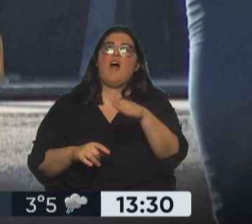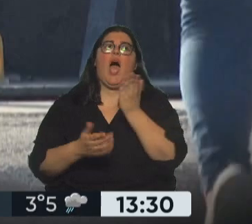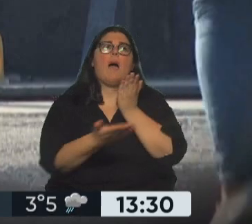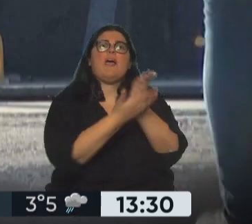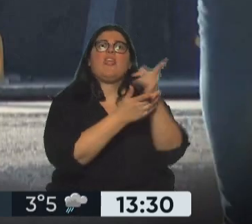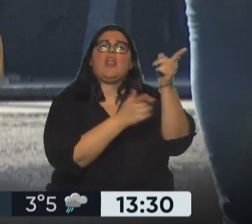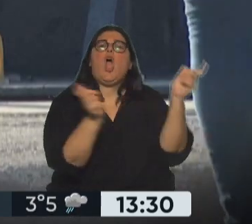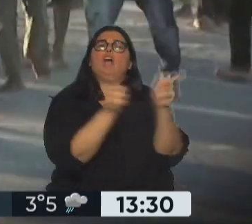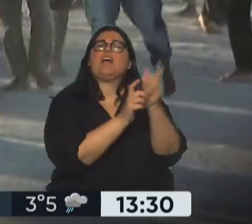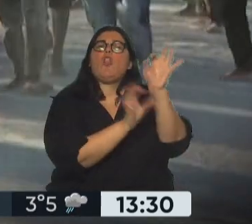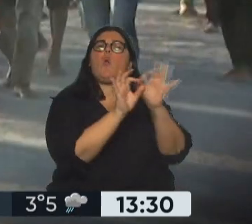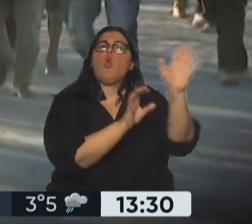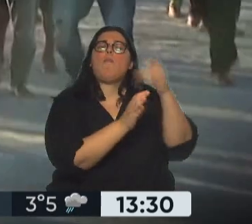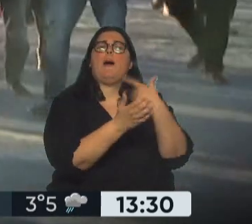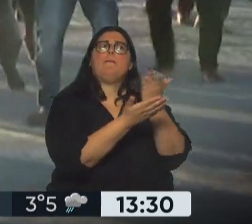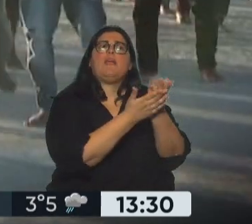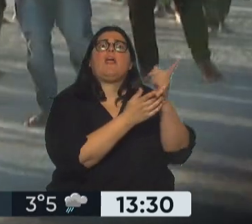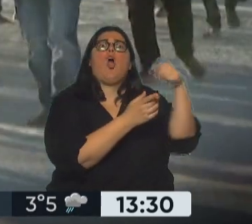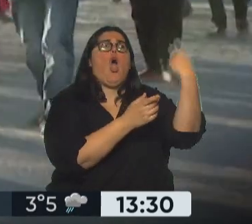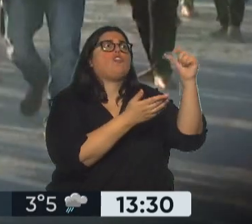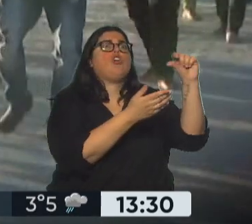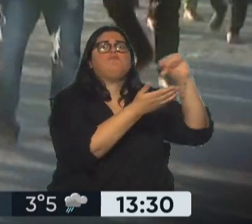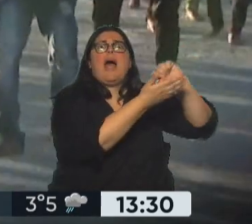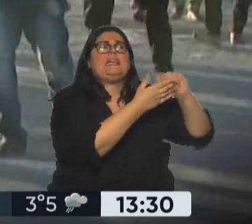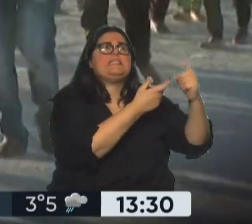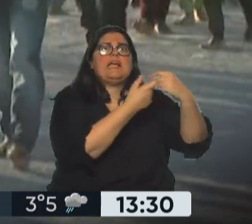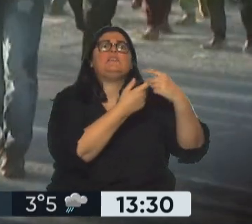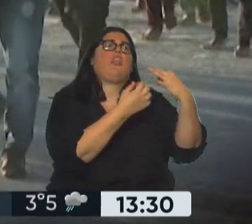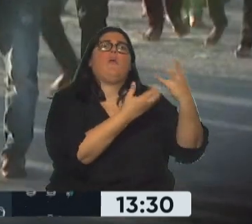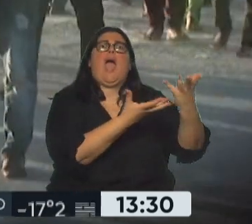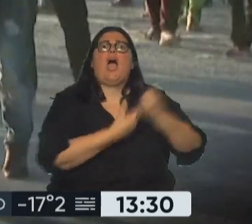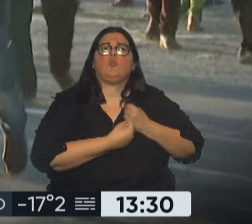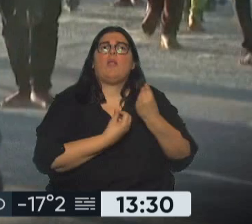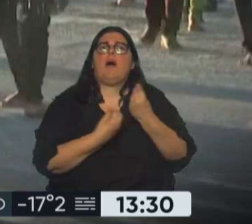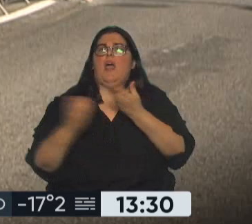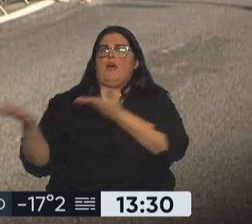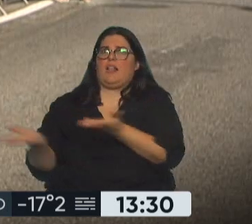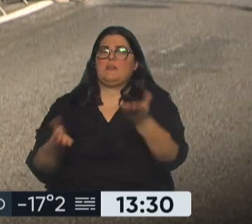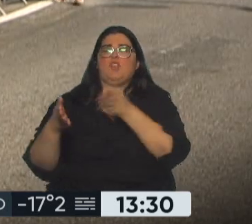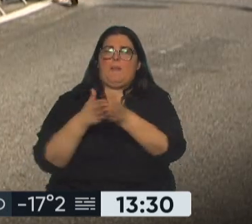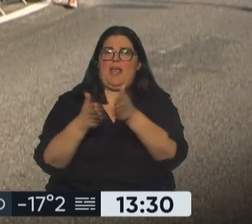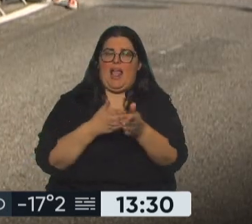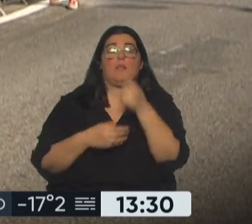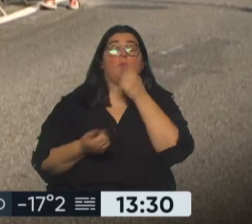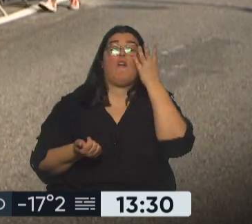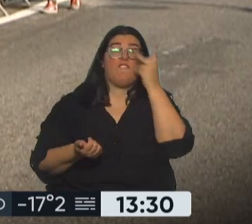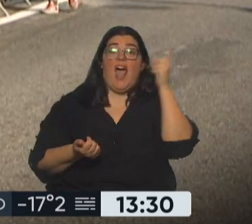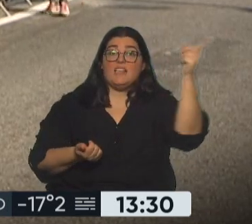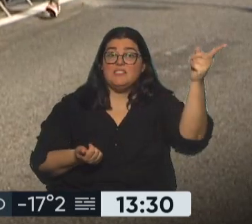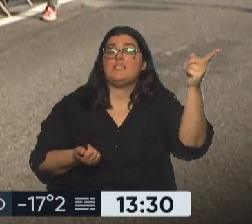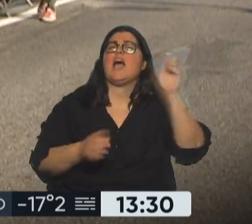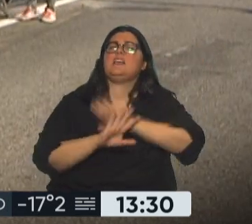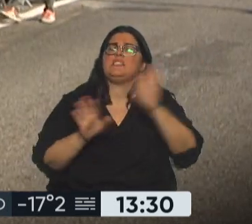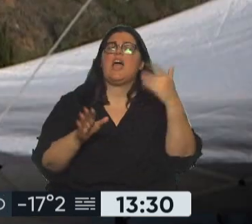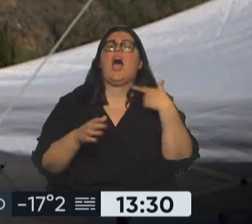Consejo Europeo que los demás Estados miembros colaboren en la recepción de inmigrantes. Francia, por lo pronto, desplegó